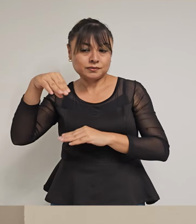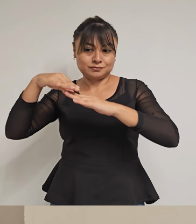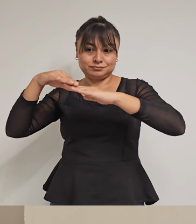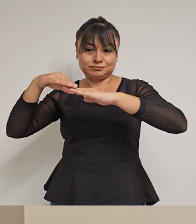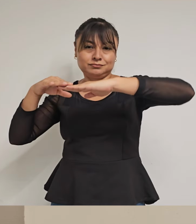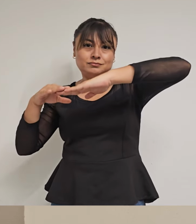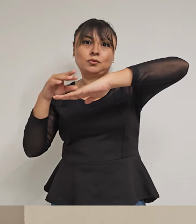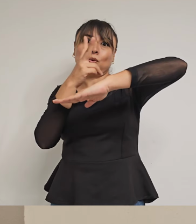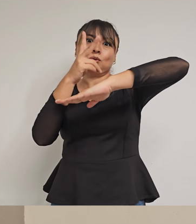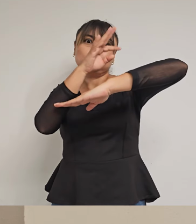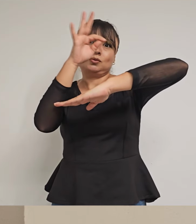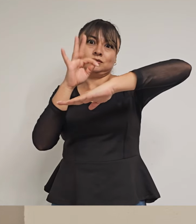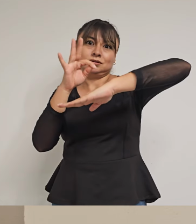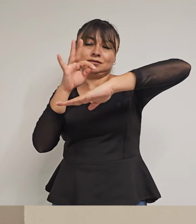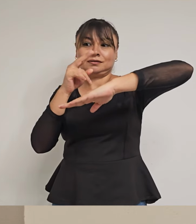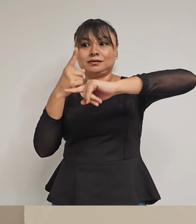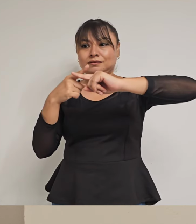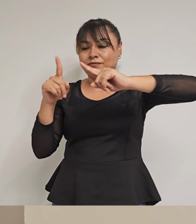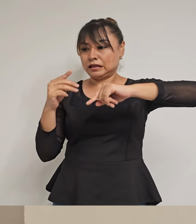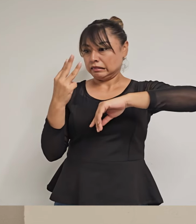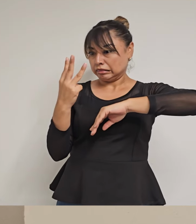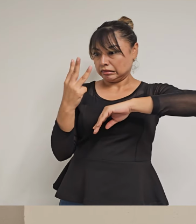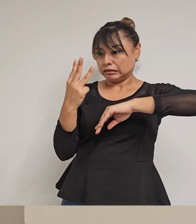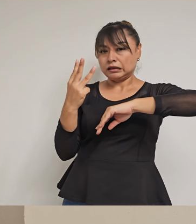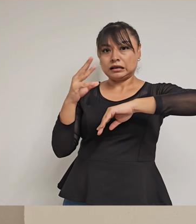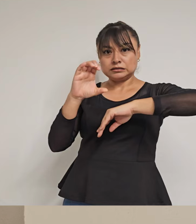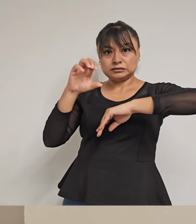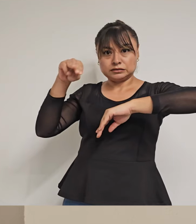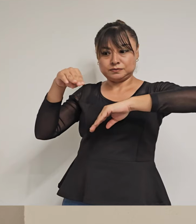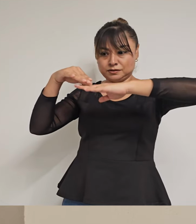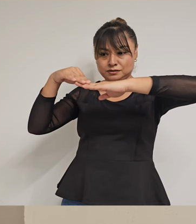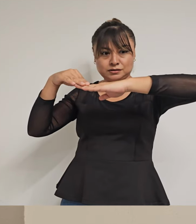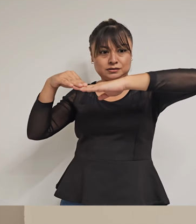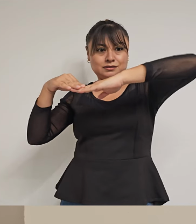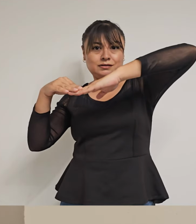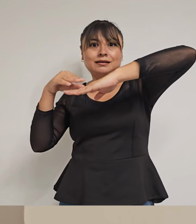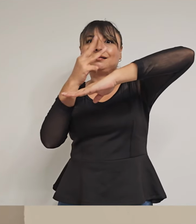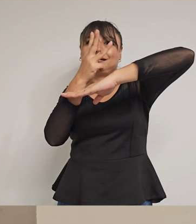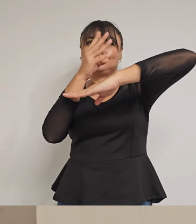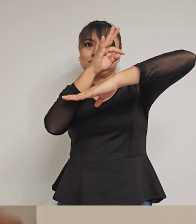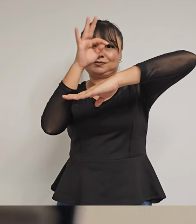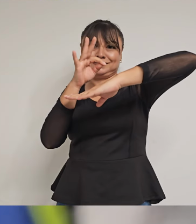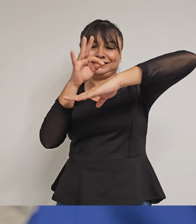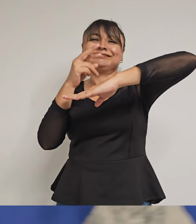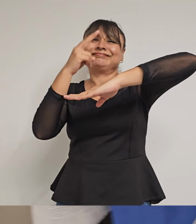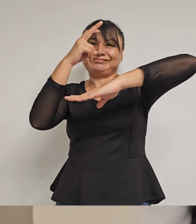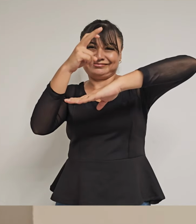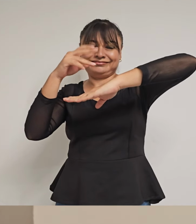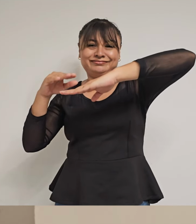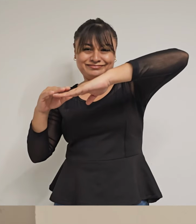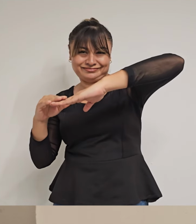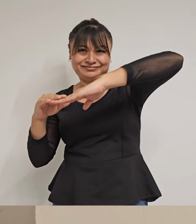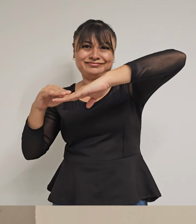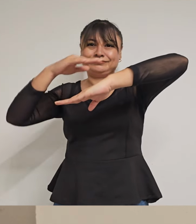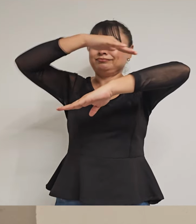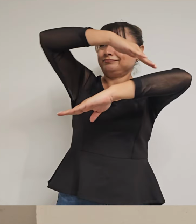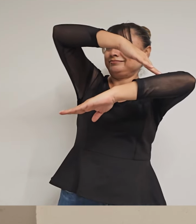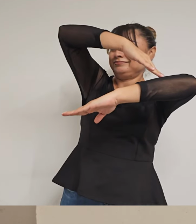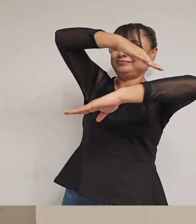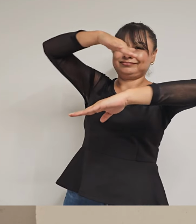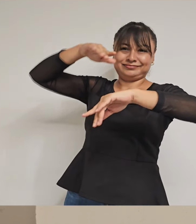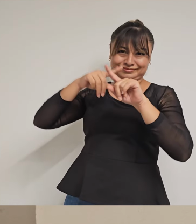si en 1 metro de distancia subes 3 centímetros, el porcentaje de pendiente será del 3%. Y así sucesivamente. Y sí, aquí en el dibujo exageré un poco las escalas y